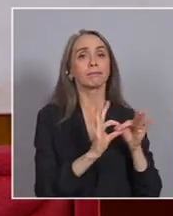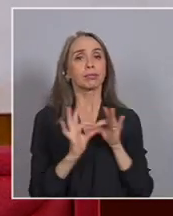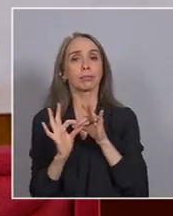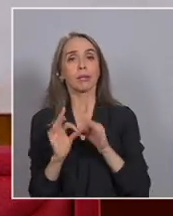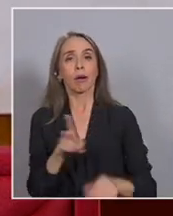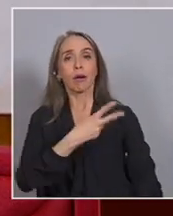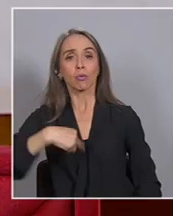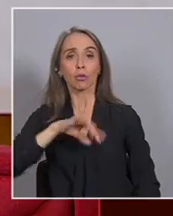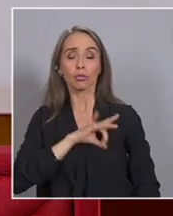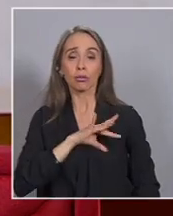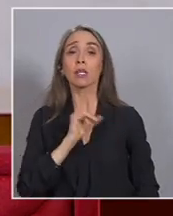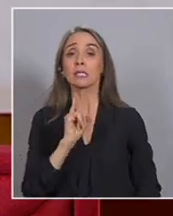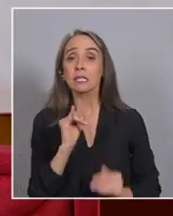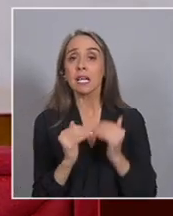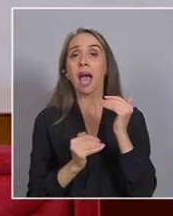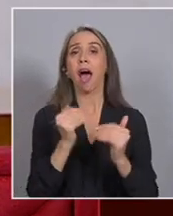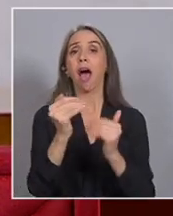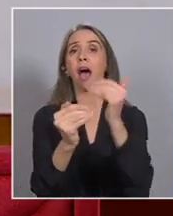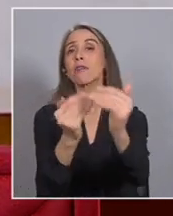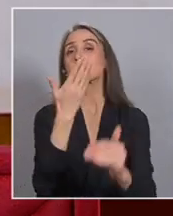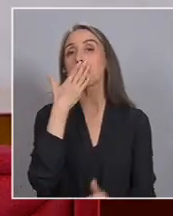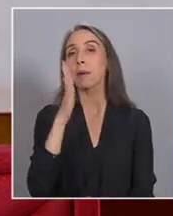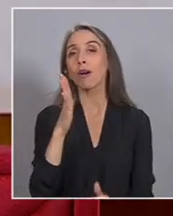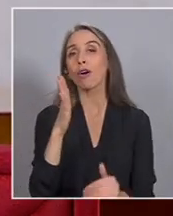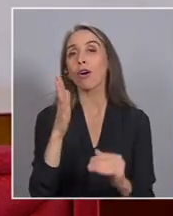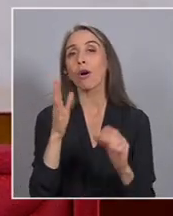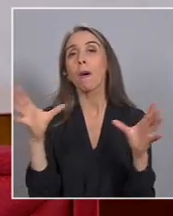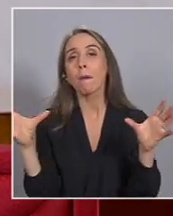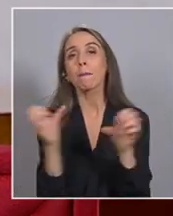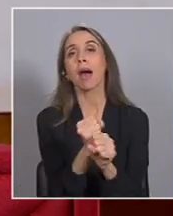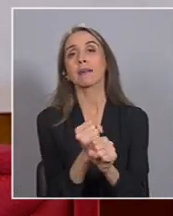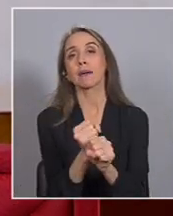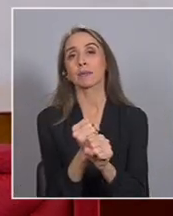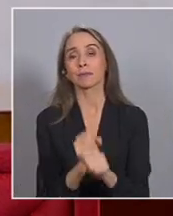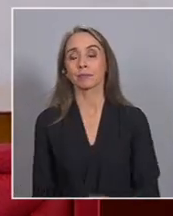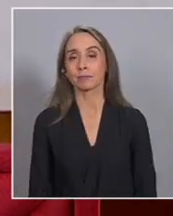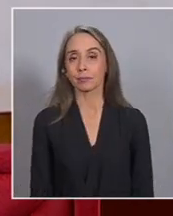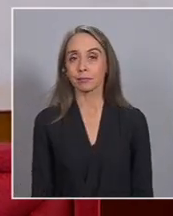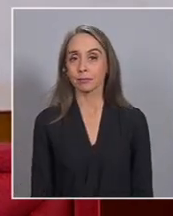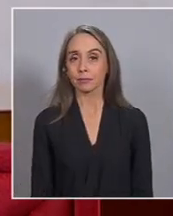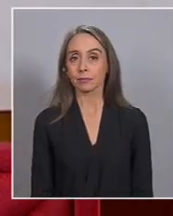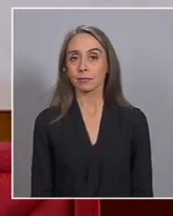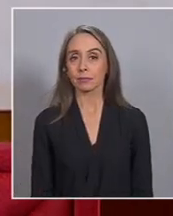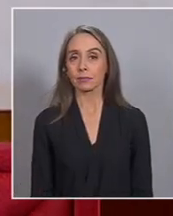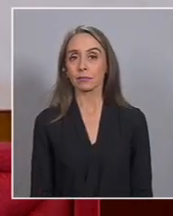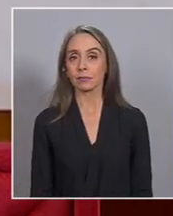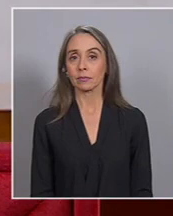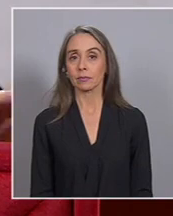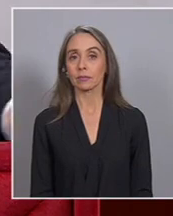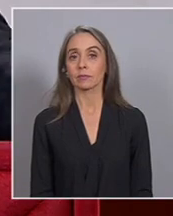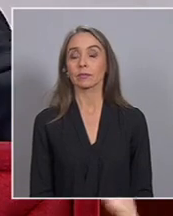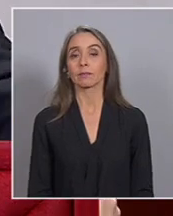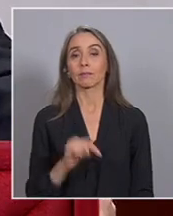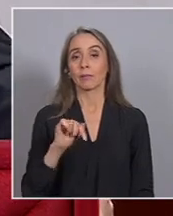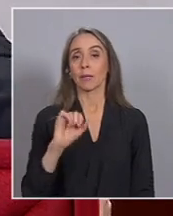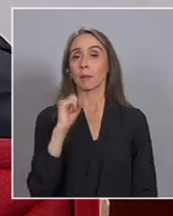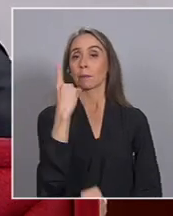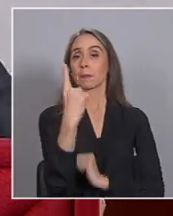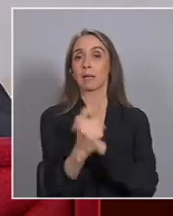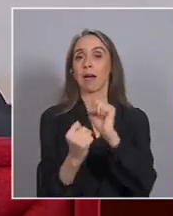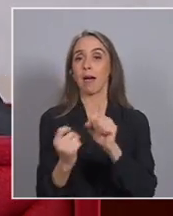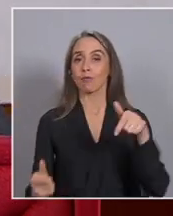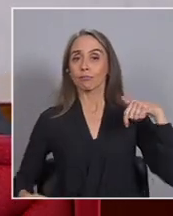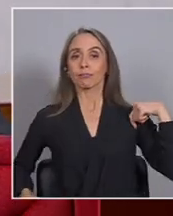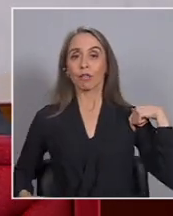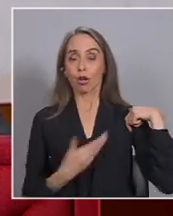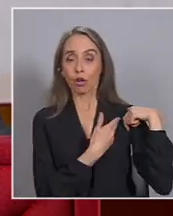Chile, avanzamos mejor y más rápido. En este primer año de gobierno